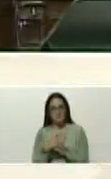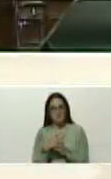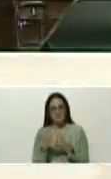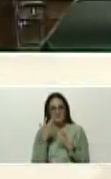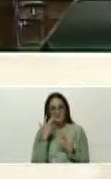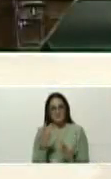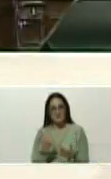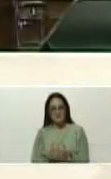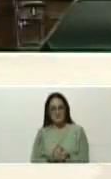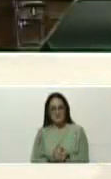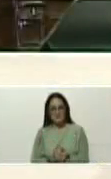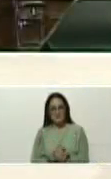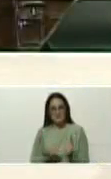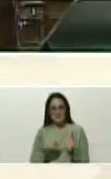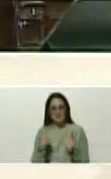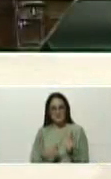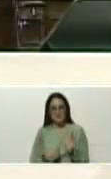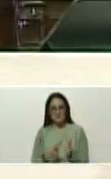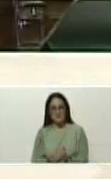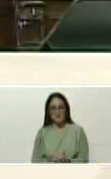de manera integral.